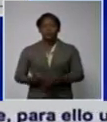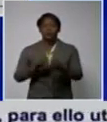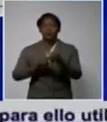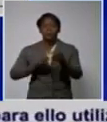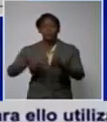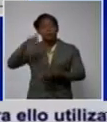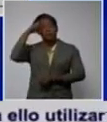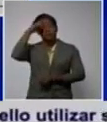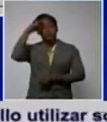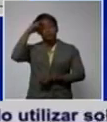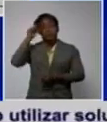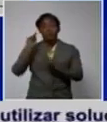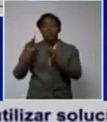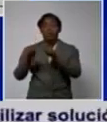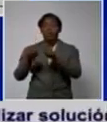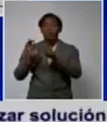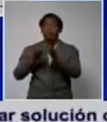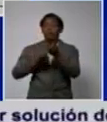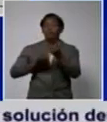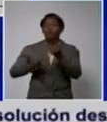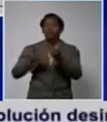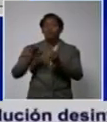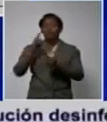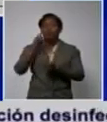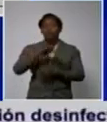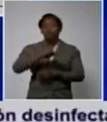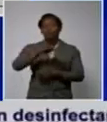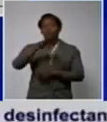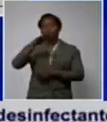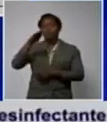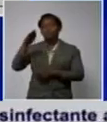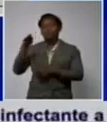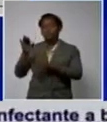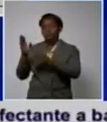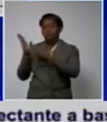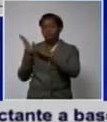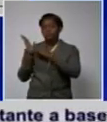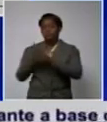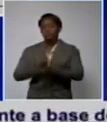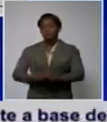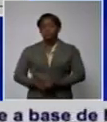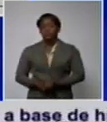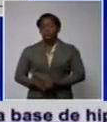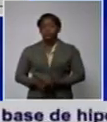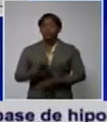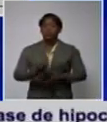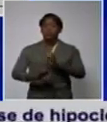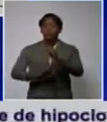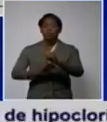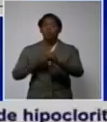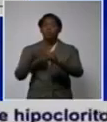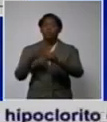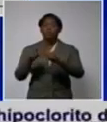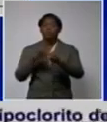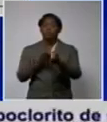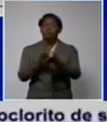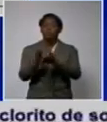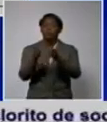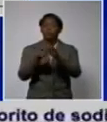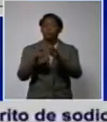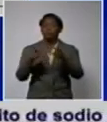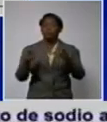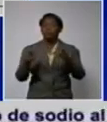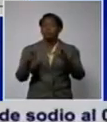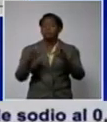ahí con meseta, con una inclinación a disminuir, pero todavía elevado. Y la tasa